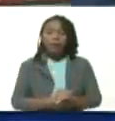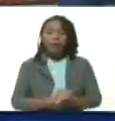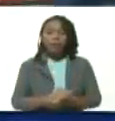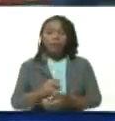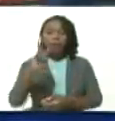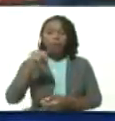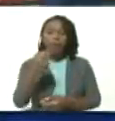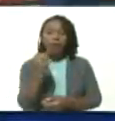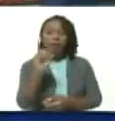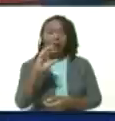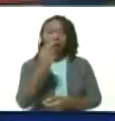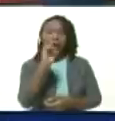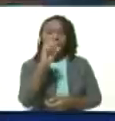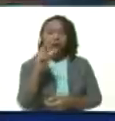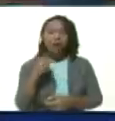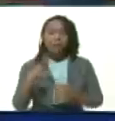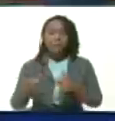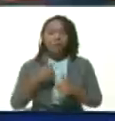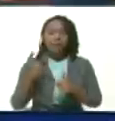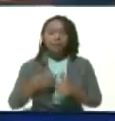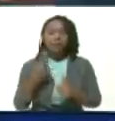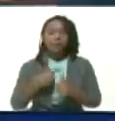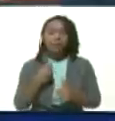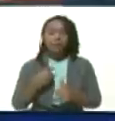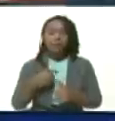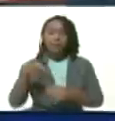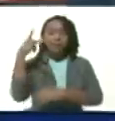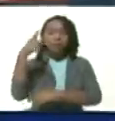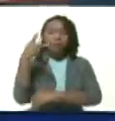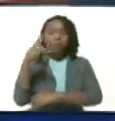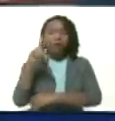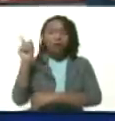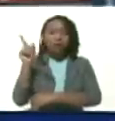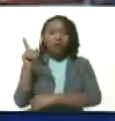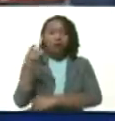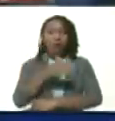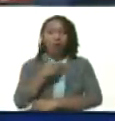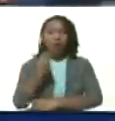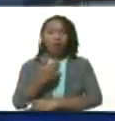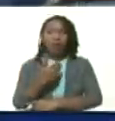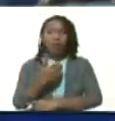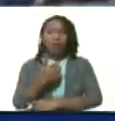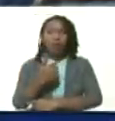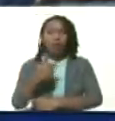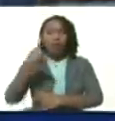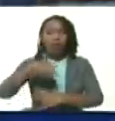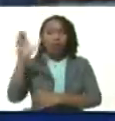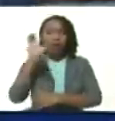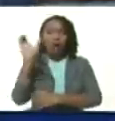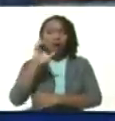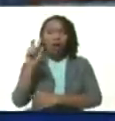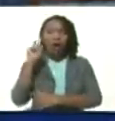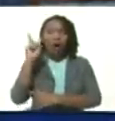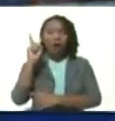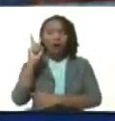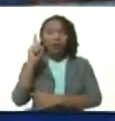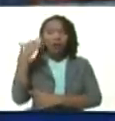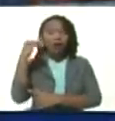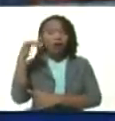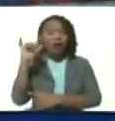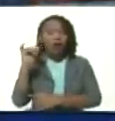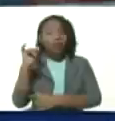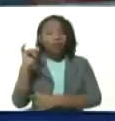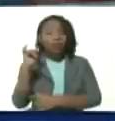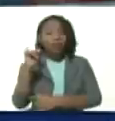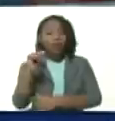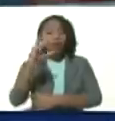Allá en la avenida principal de la parroquia Macarao, querida Macarao. Allá está precisamente los